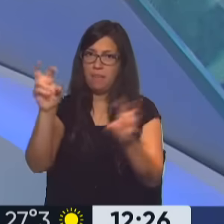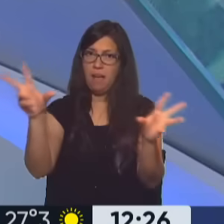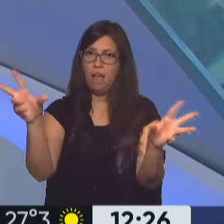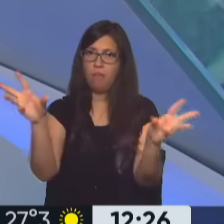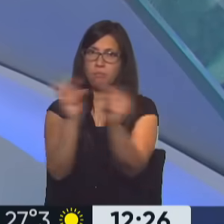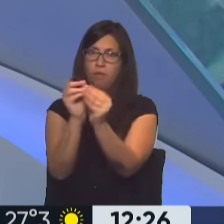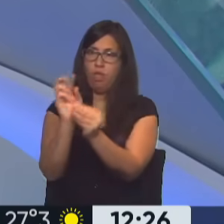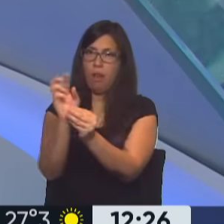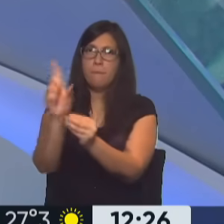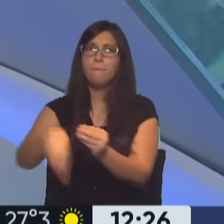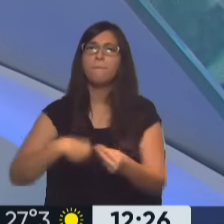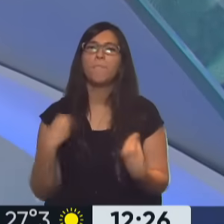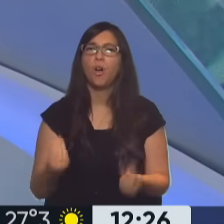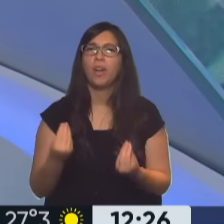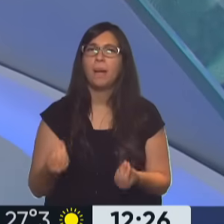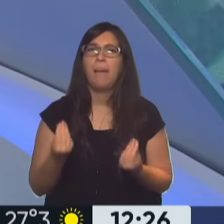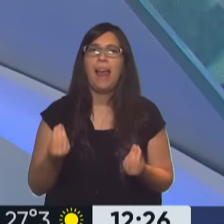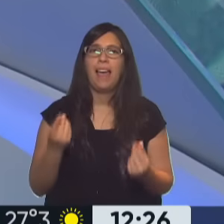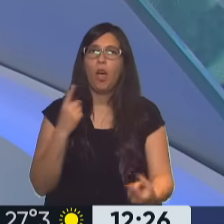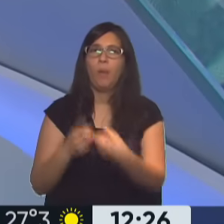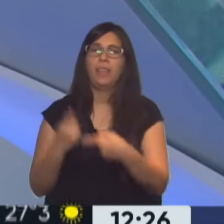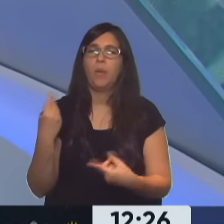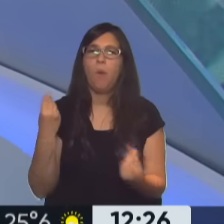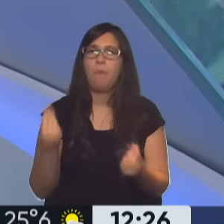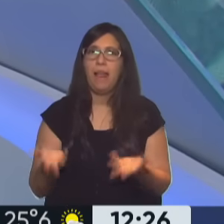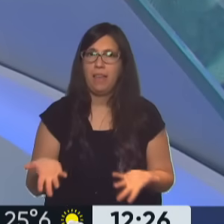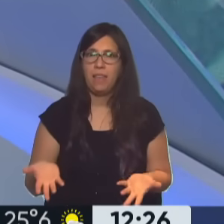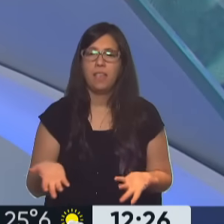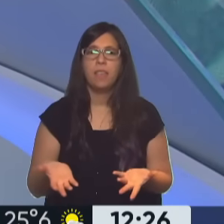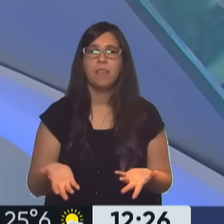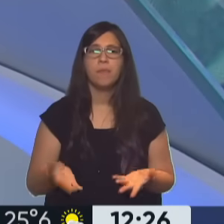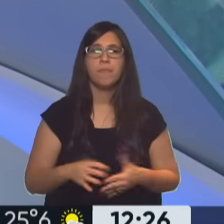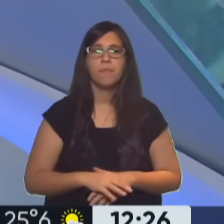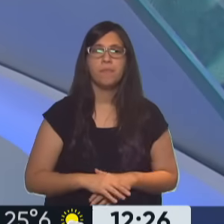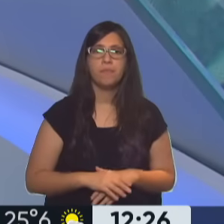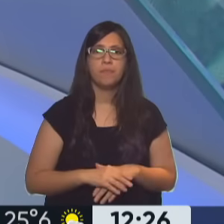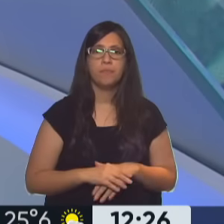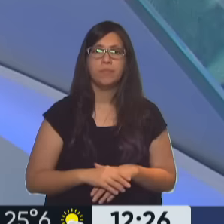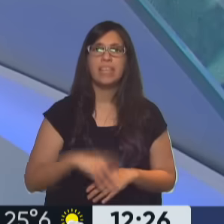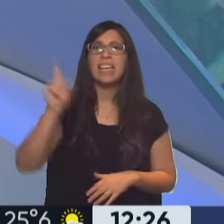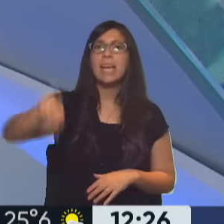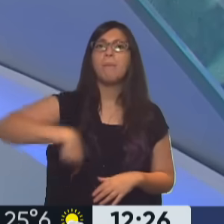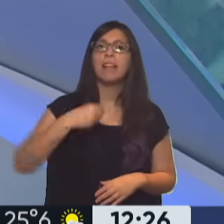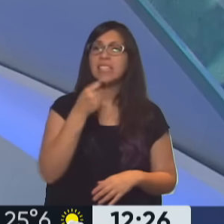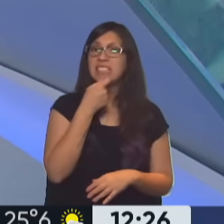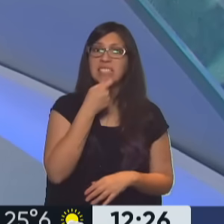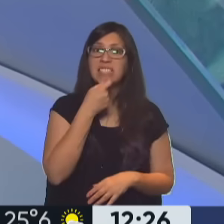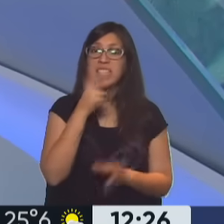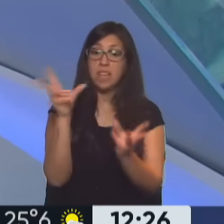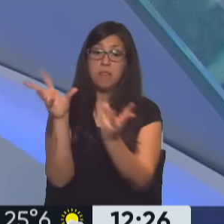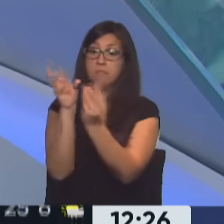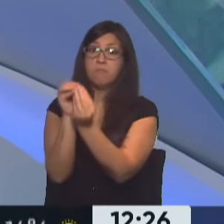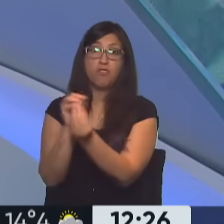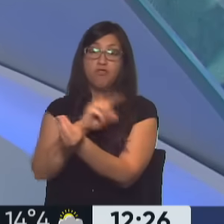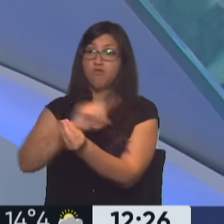entender Por qué se hace Por qué se está haciendo digo este y y cuáles son las consecuencias si no se haría o si no se hubiese